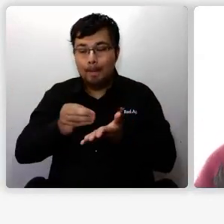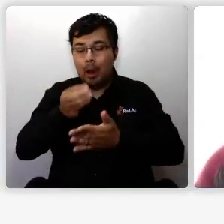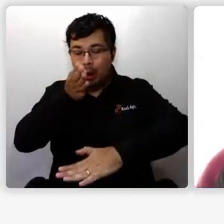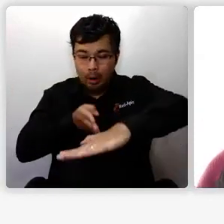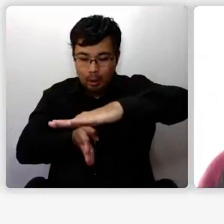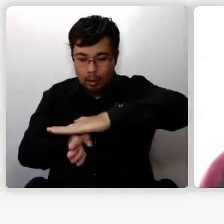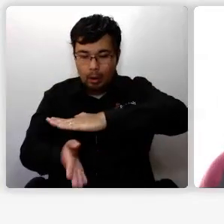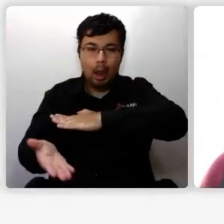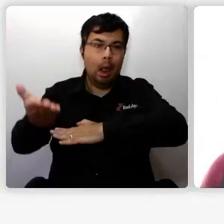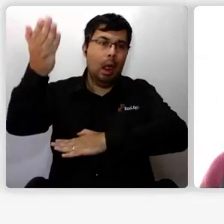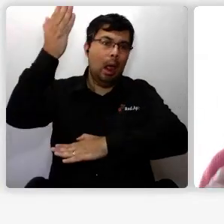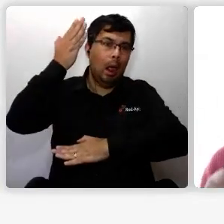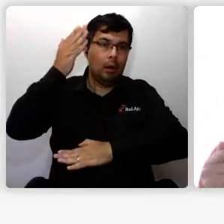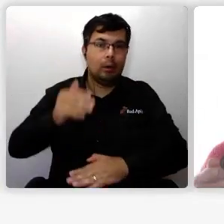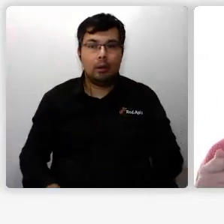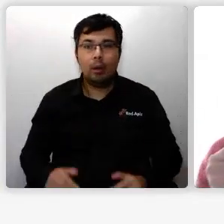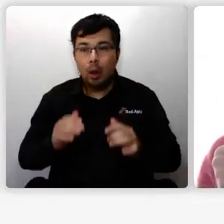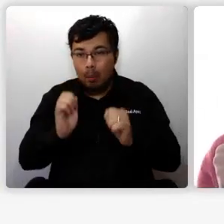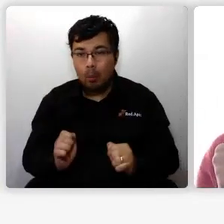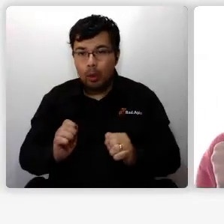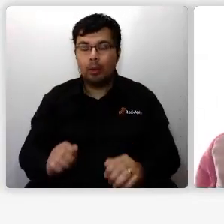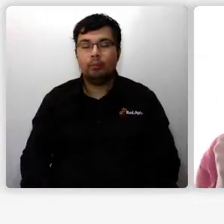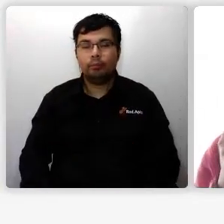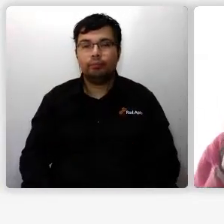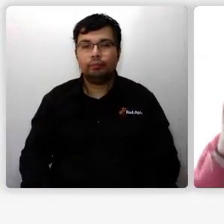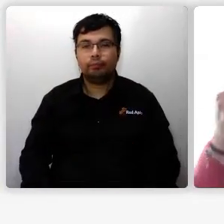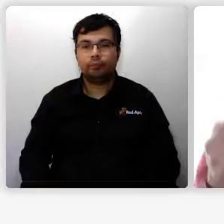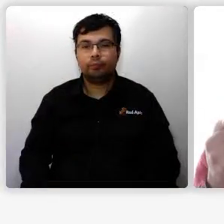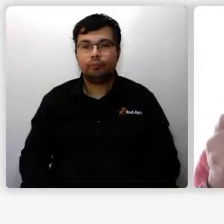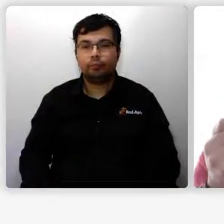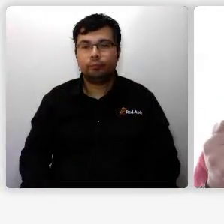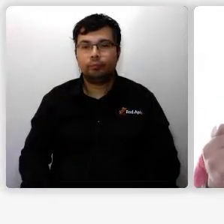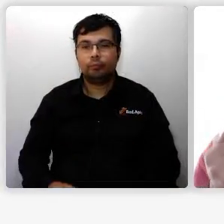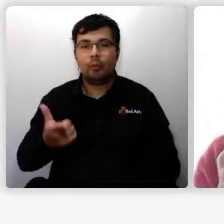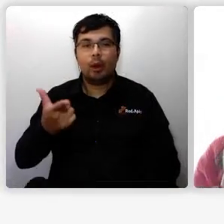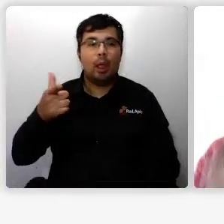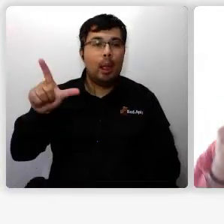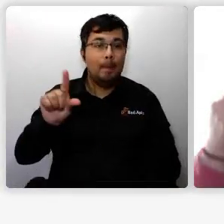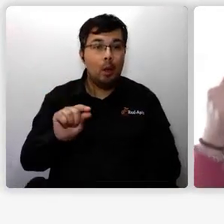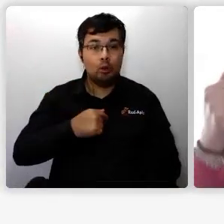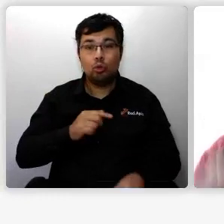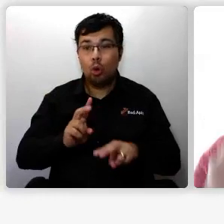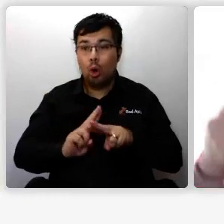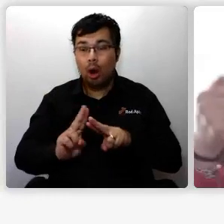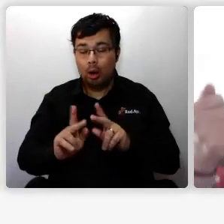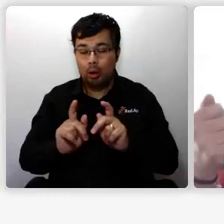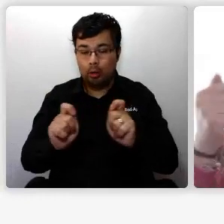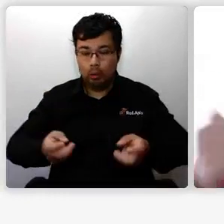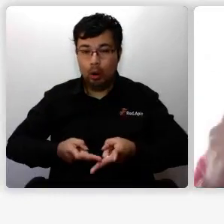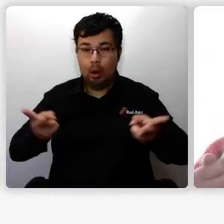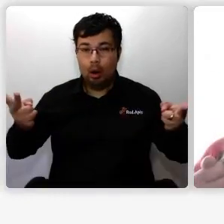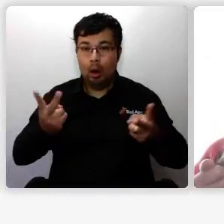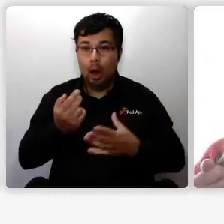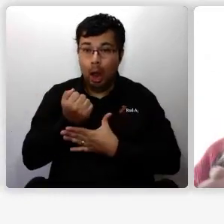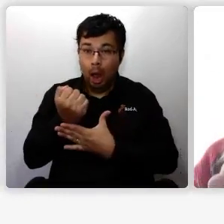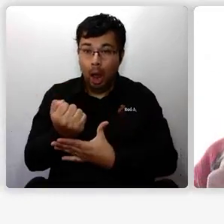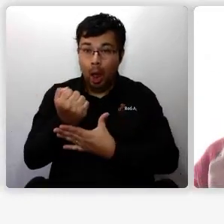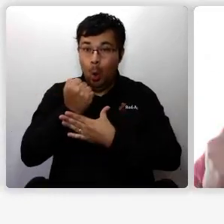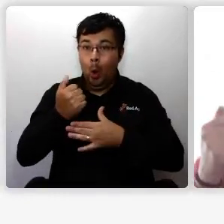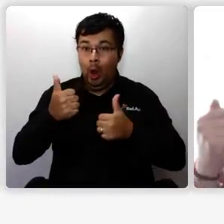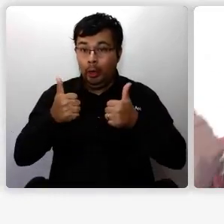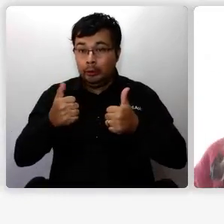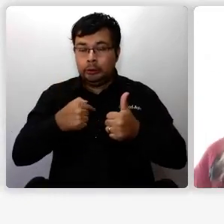publicidades anteriores y tradicionales, por lo tanto podemos hacer que si yo hago esa publicidad, me sirvió, hago una campaña, publicito, me sirvió esa